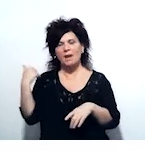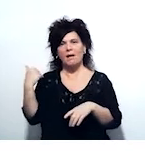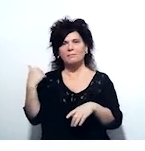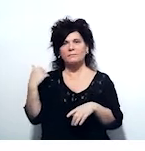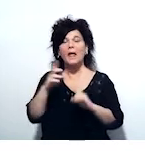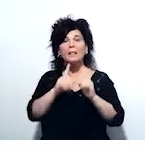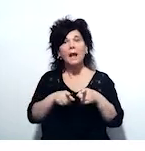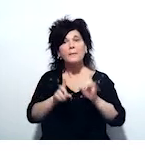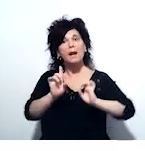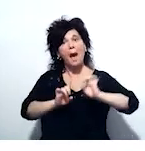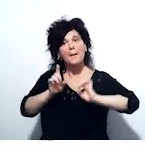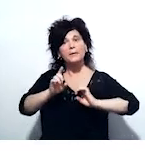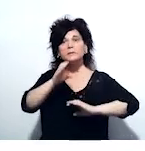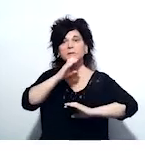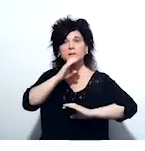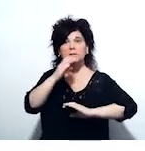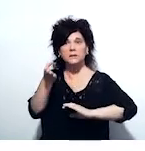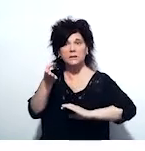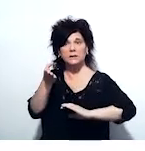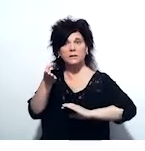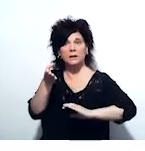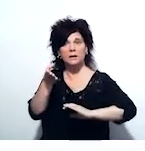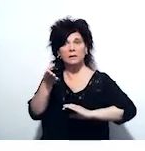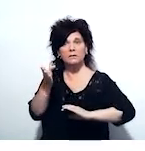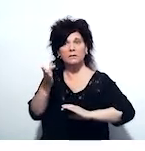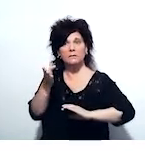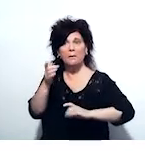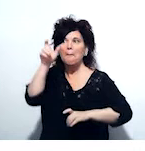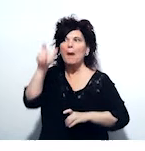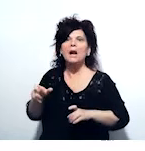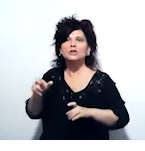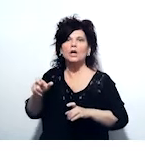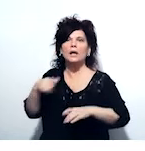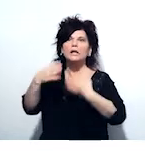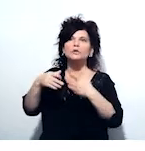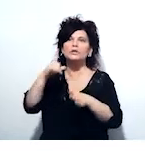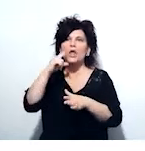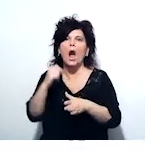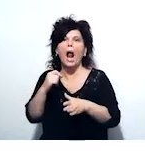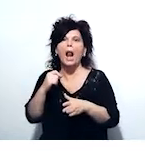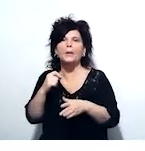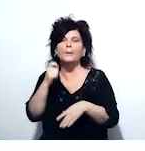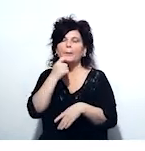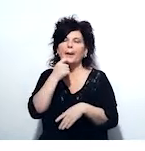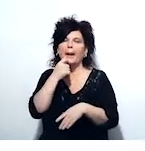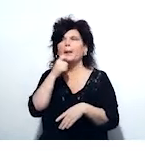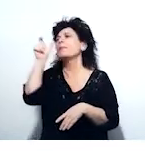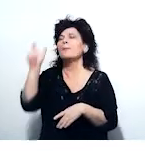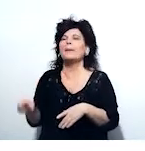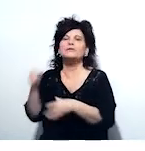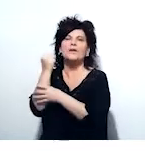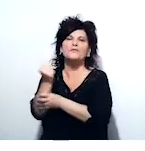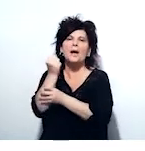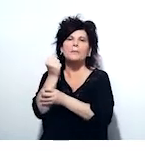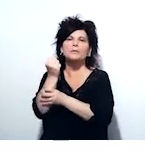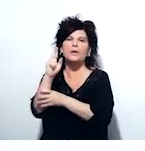que dicen que hay personas que les ha pasado cosas o que artistas que mueren y es todo mentira. Entonces,